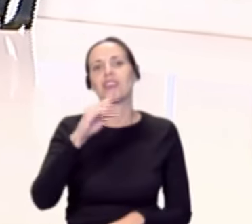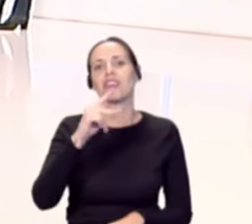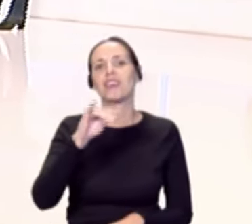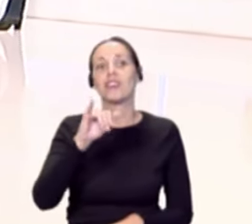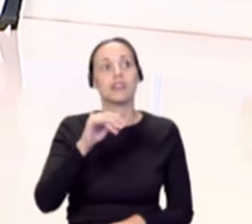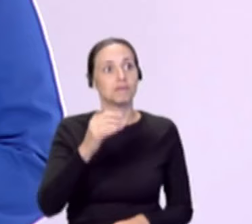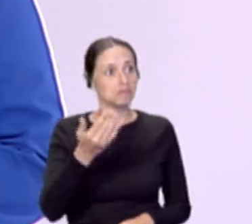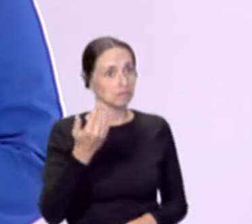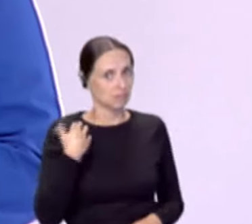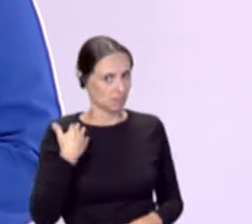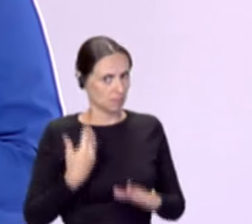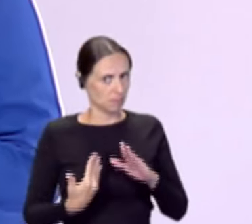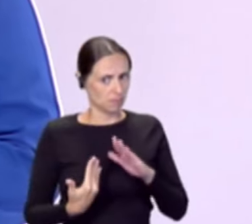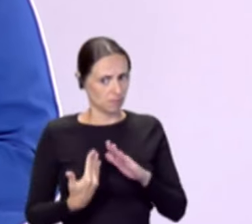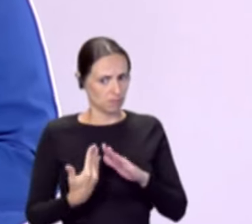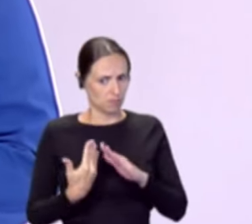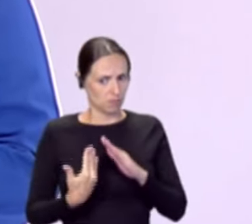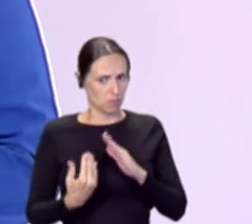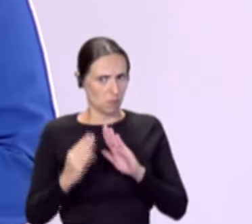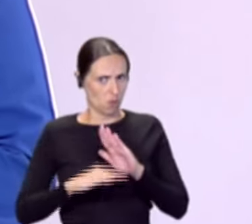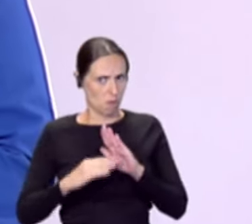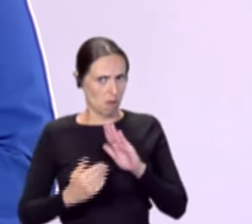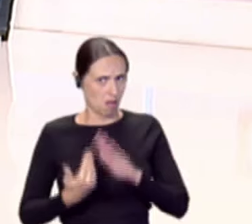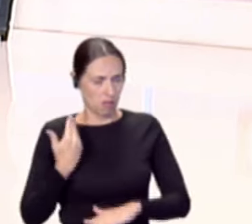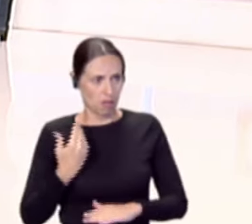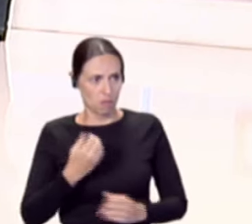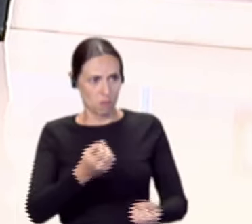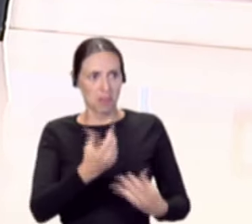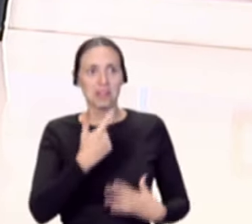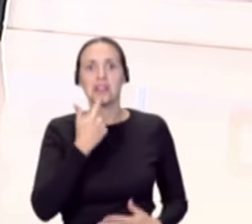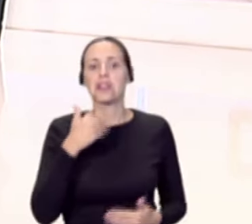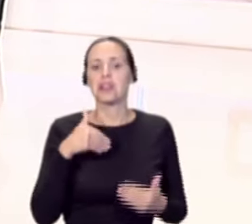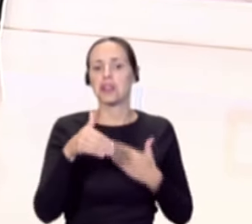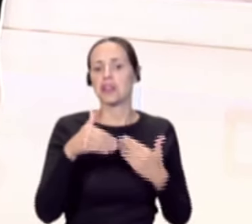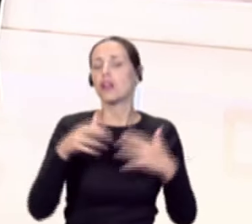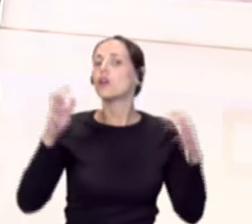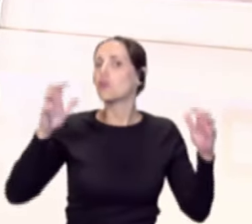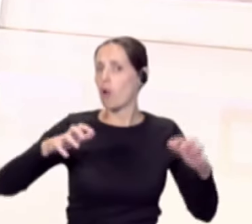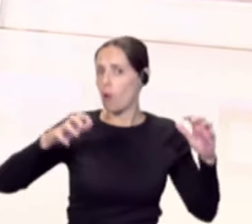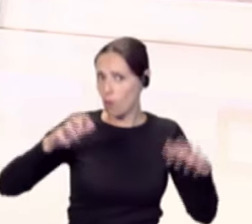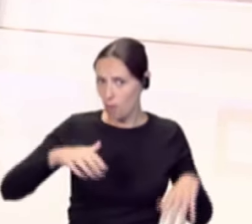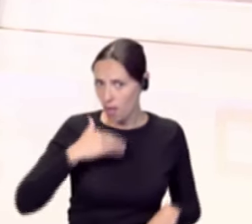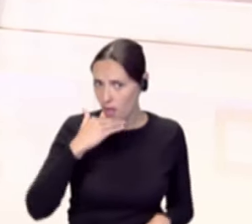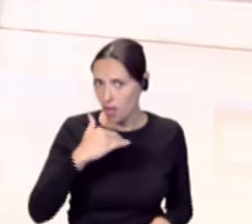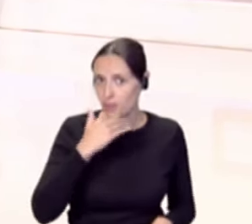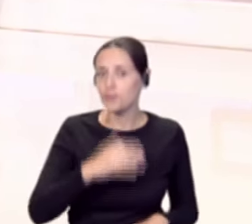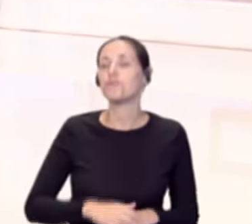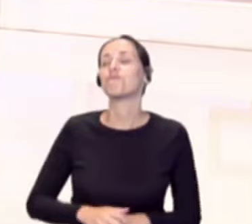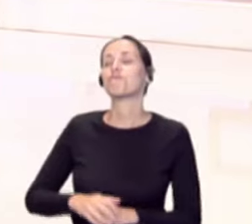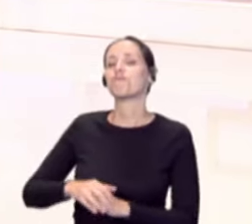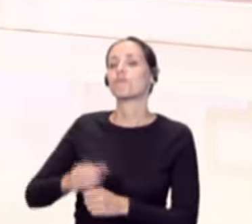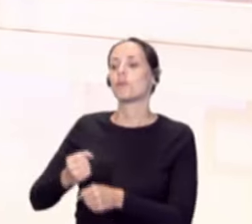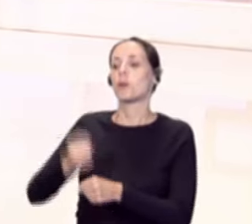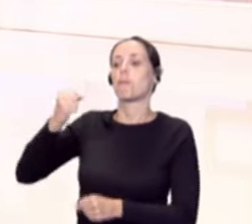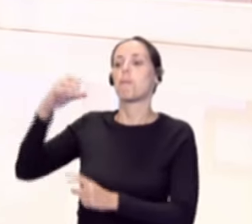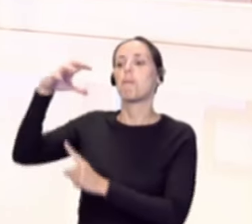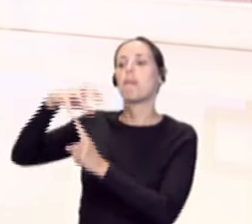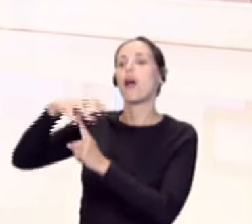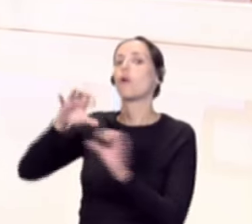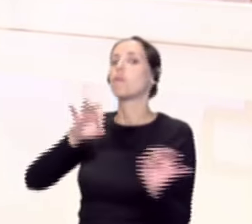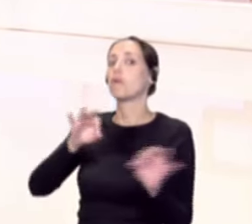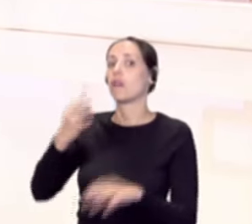comentabas al inicio del Buenos Días, Canarias, que bueno, la lluvia va a estar presente en las islas durante los próximos días. Bueno, hay que preparar el paraguas para el fin de semana y si viven